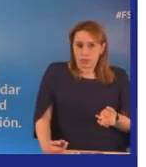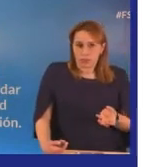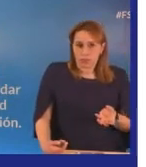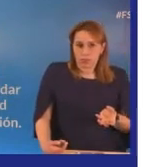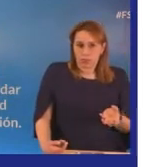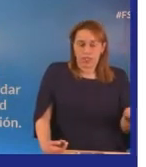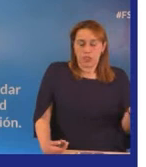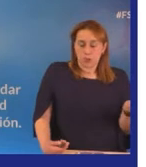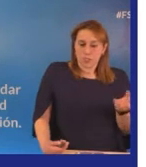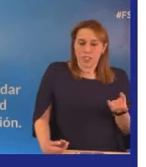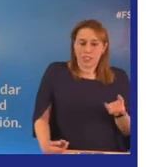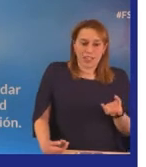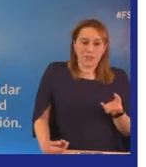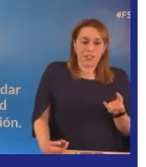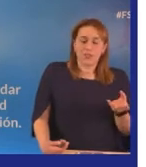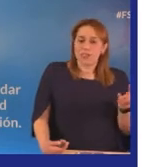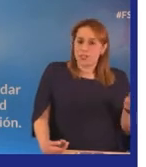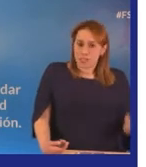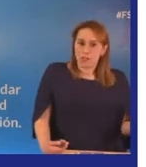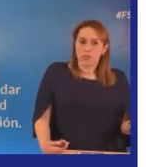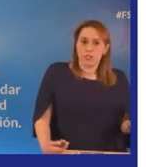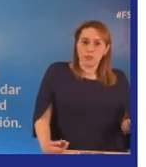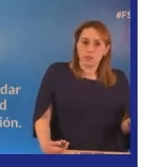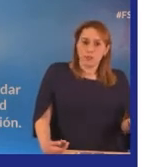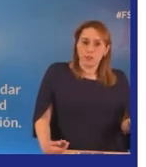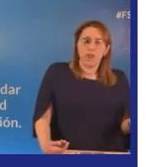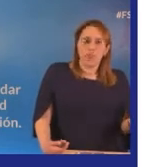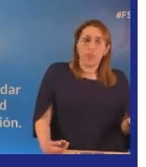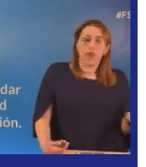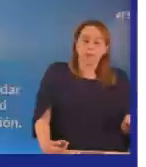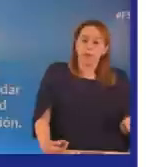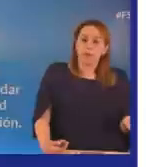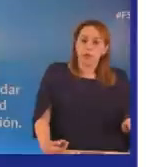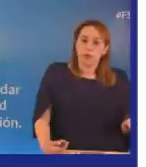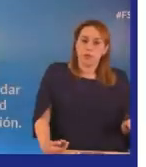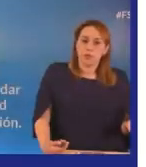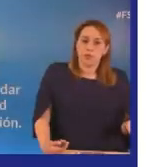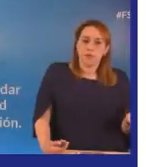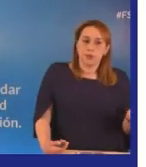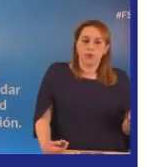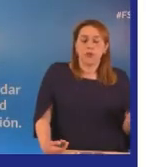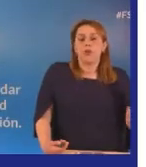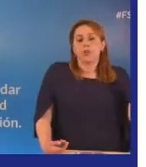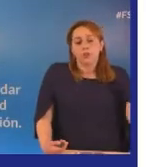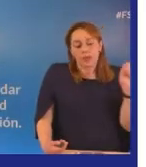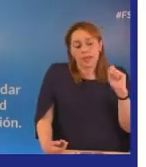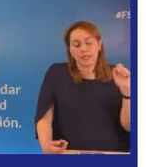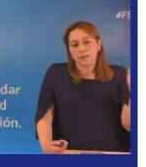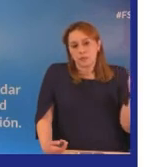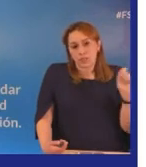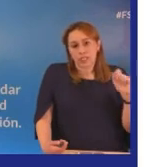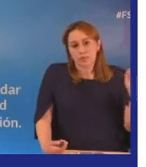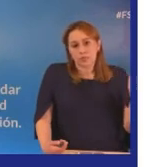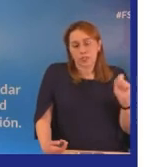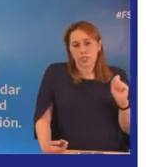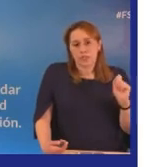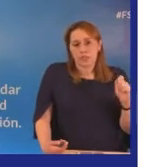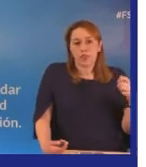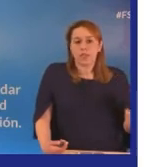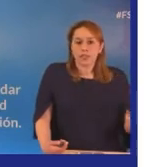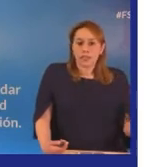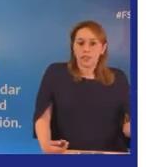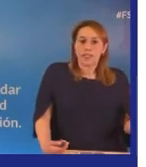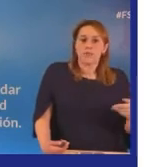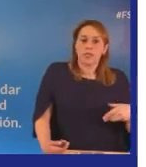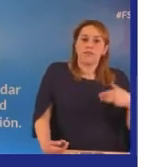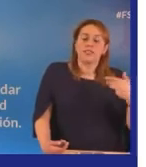les gustan los noticieros porque tienen algunas noticias que no son tan positivas, pero podemos de pronto tomar las noticias positivas o